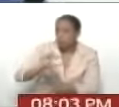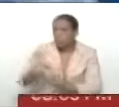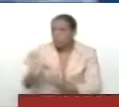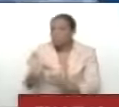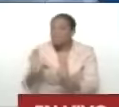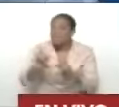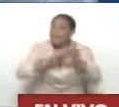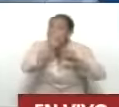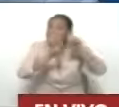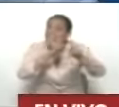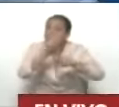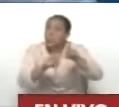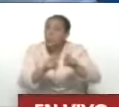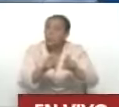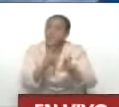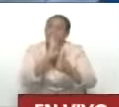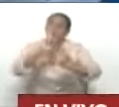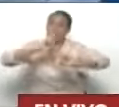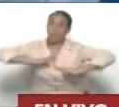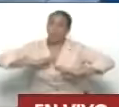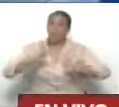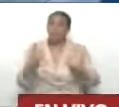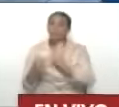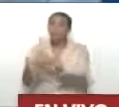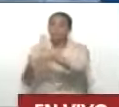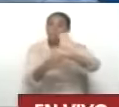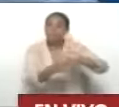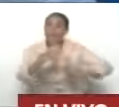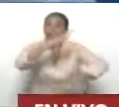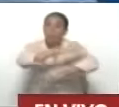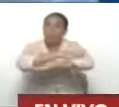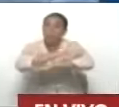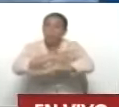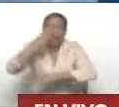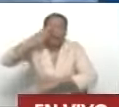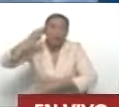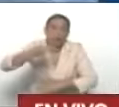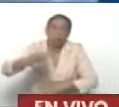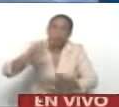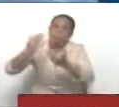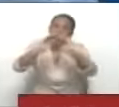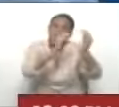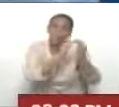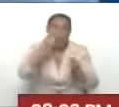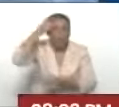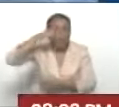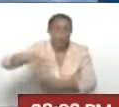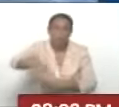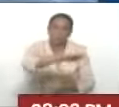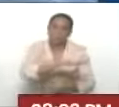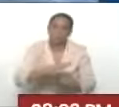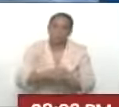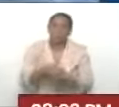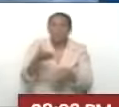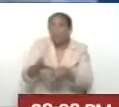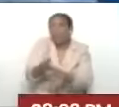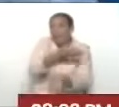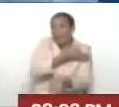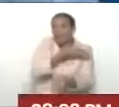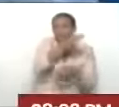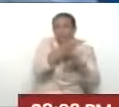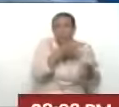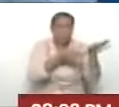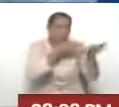estas encuestas que están saliendo reflejan una realidad. Una realidad. Lo que hablábamos ahora, presidente. Una